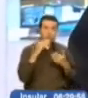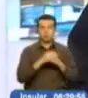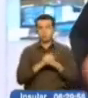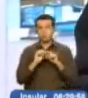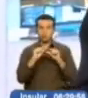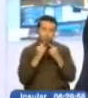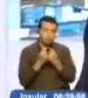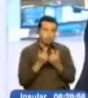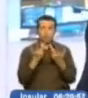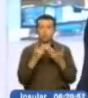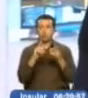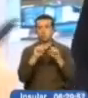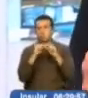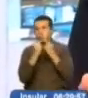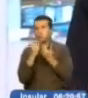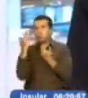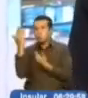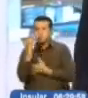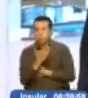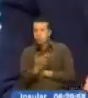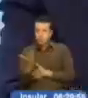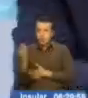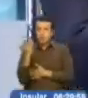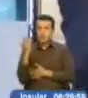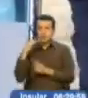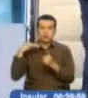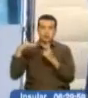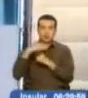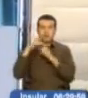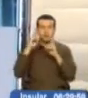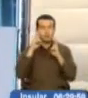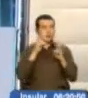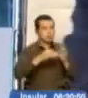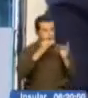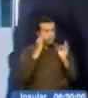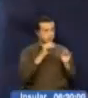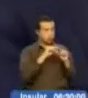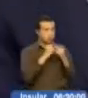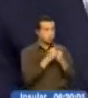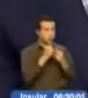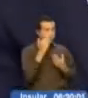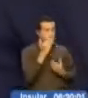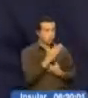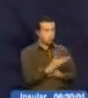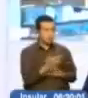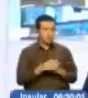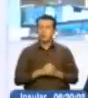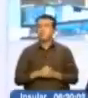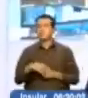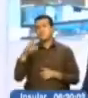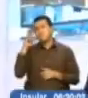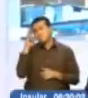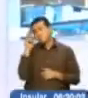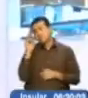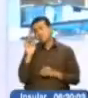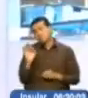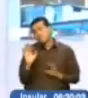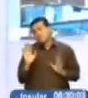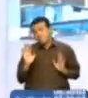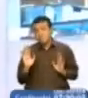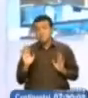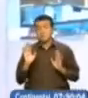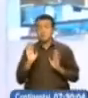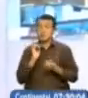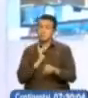maquinarias electorales, partidos populistas. Yo entiendo que son lo que son en el contexto, pero hablemos del deber ser de una organización política. Pero yo creo que funcionaron. Además, hay